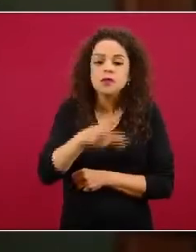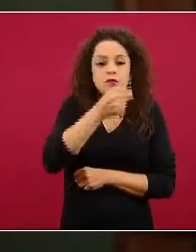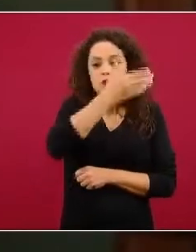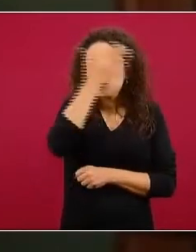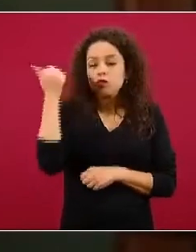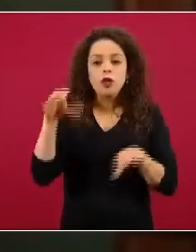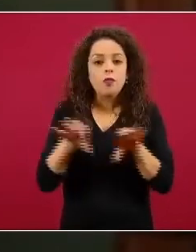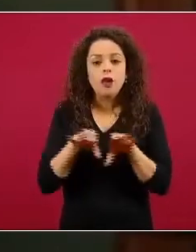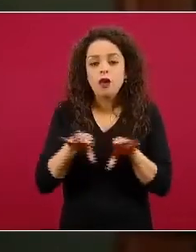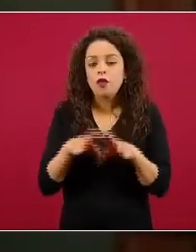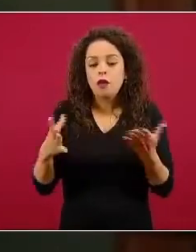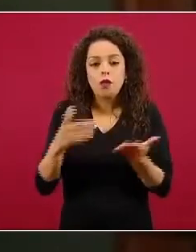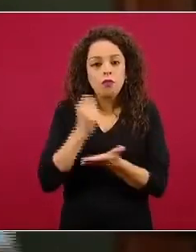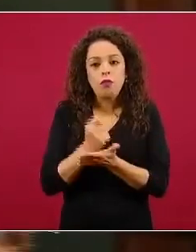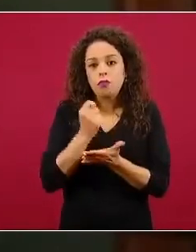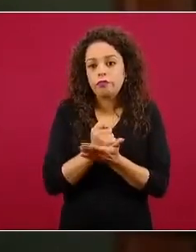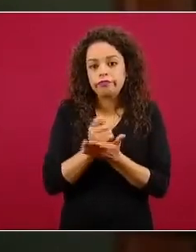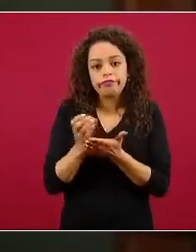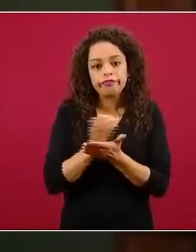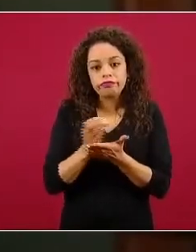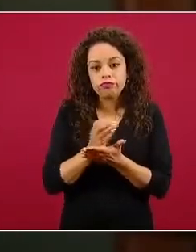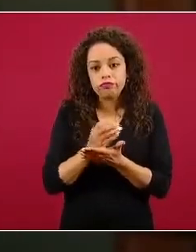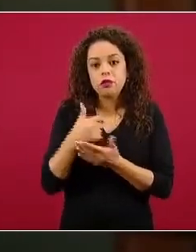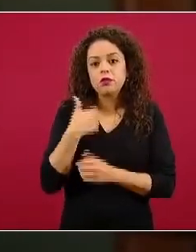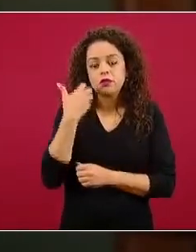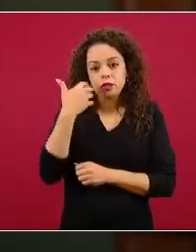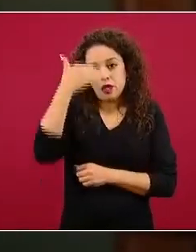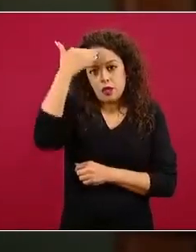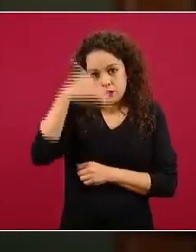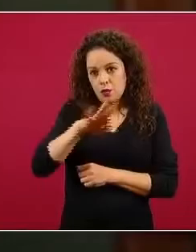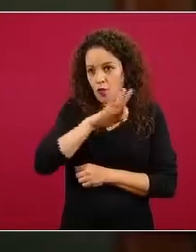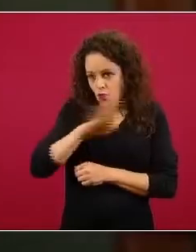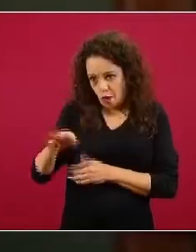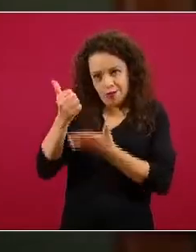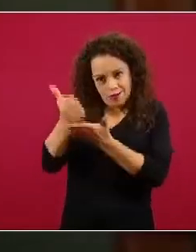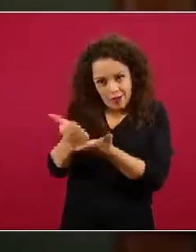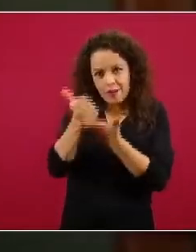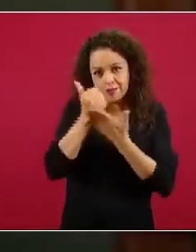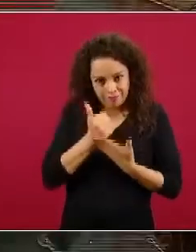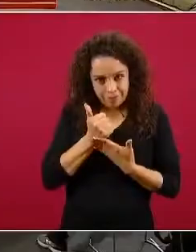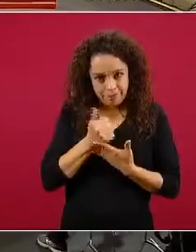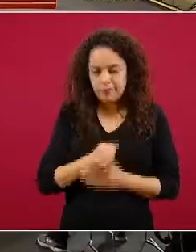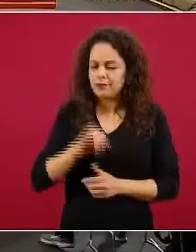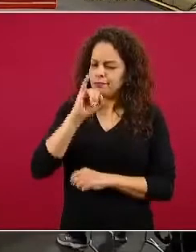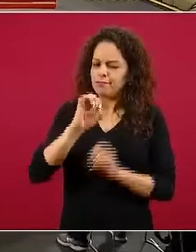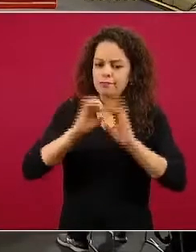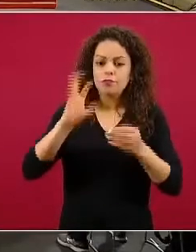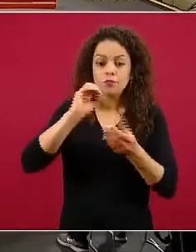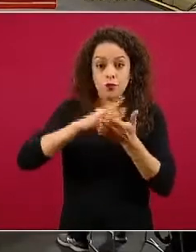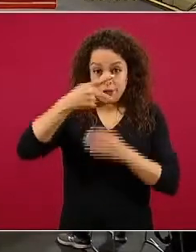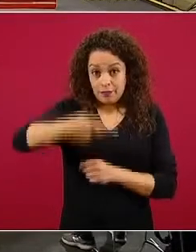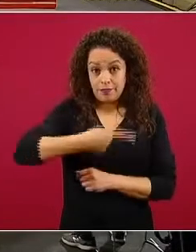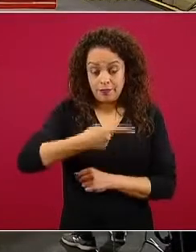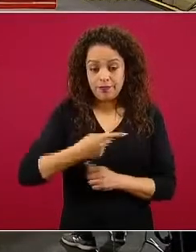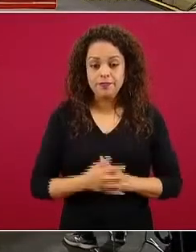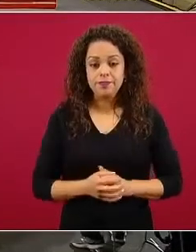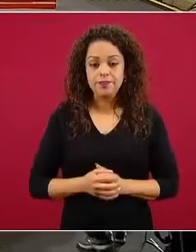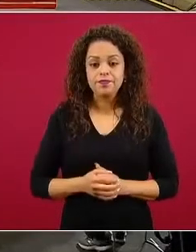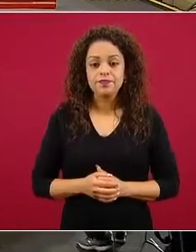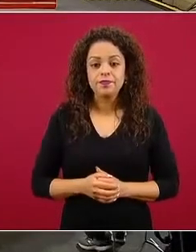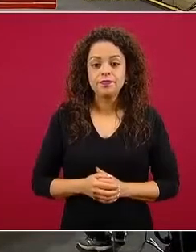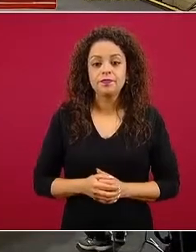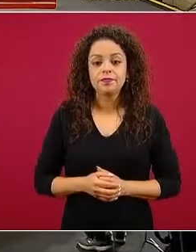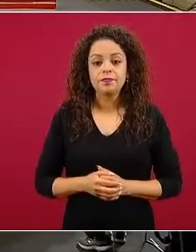localmente, y pues quisiera ver si los pueden apoyar. Con mucho gusto, gracias por la pregunta. Si es tan amable de ponernos el